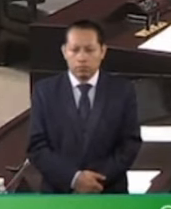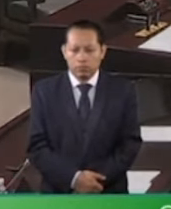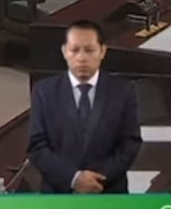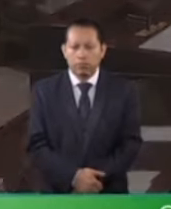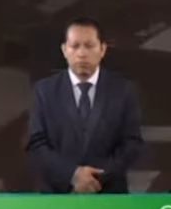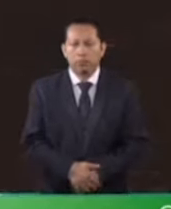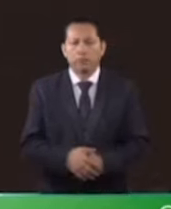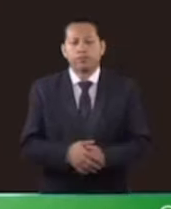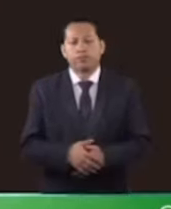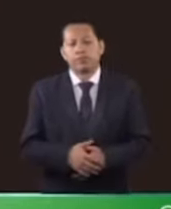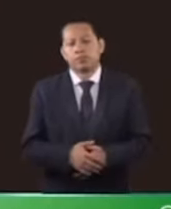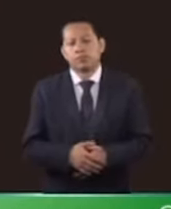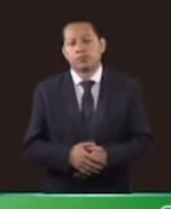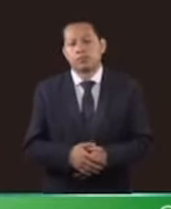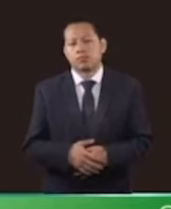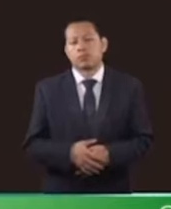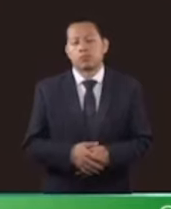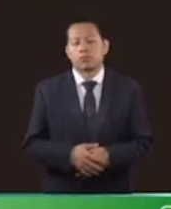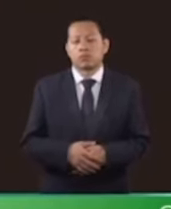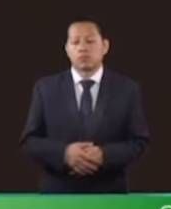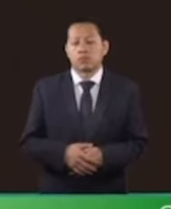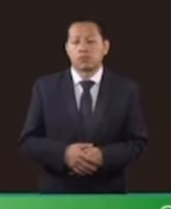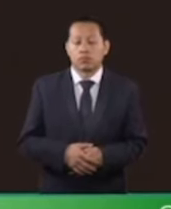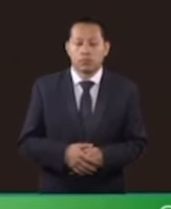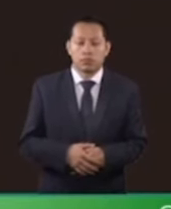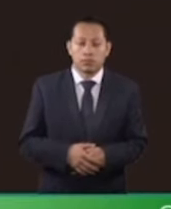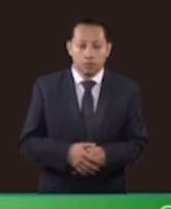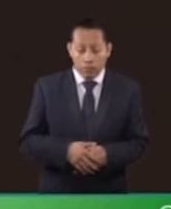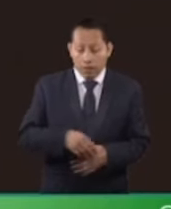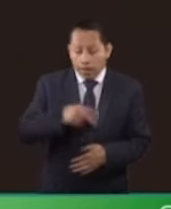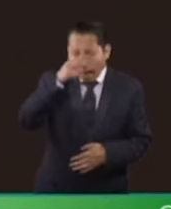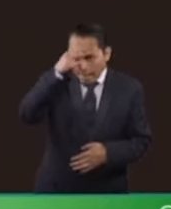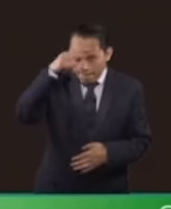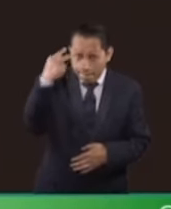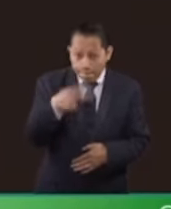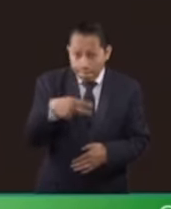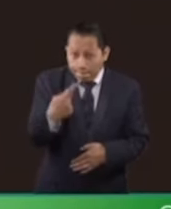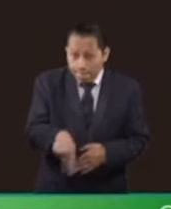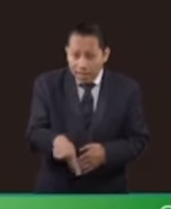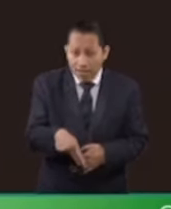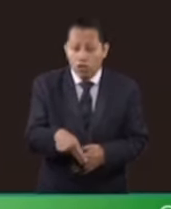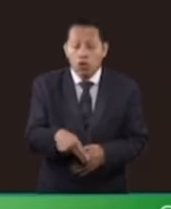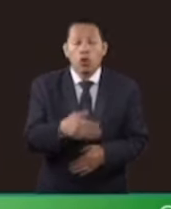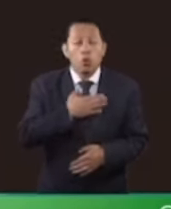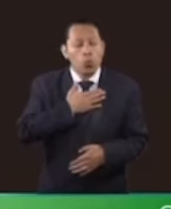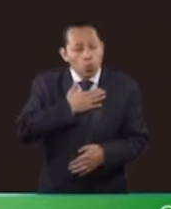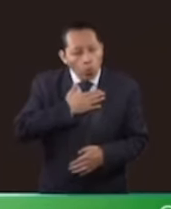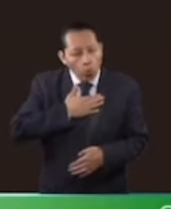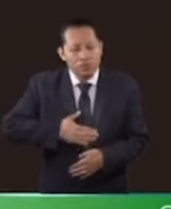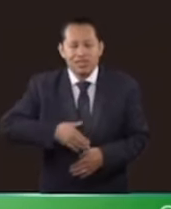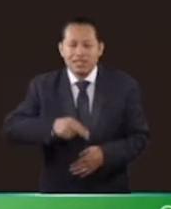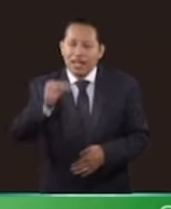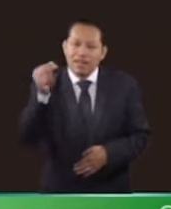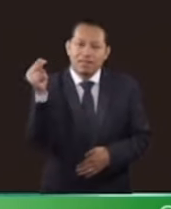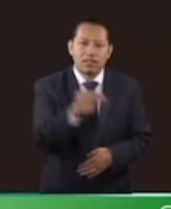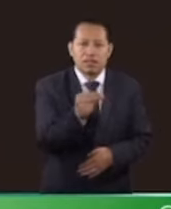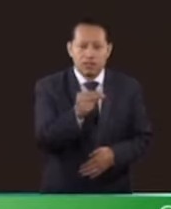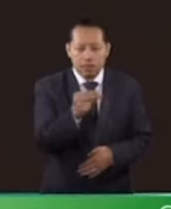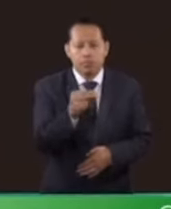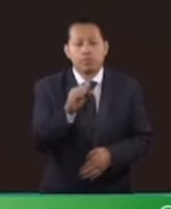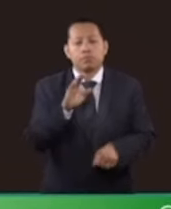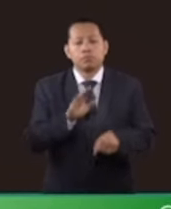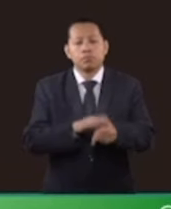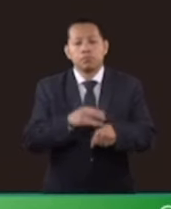es justicia lo que México necesita Por eso es un